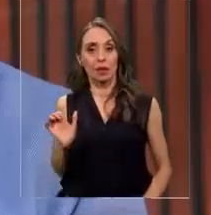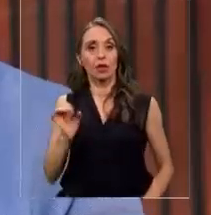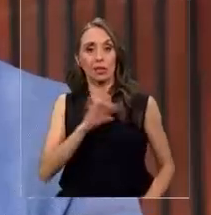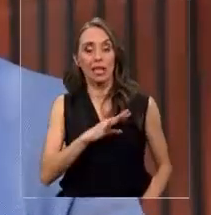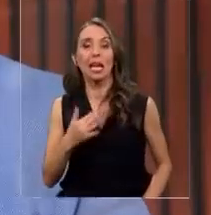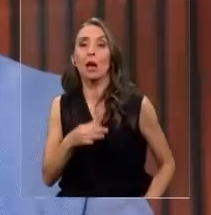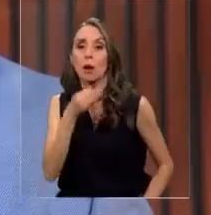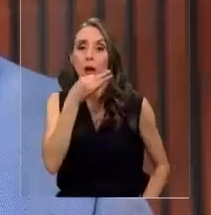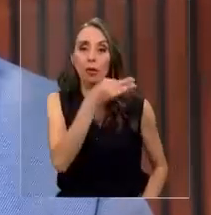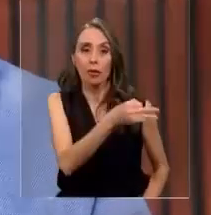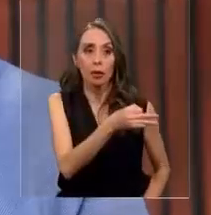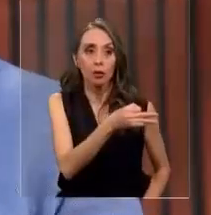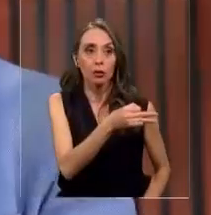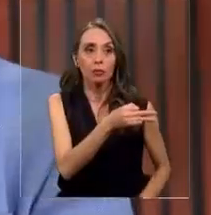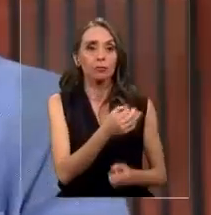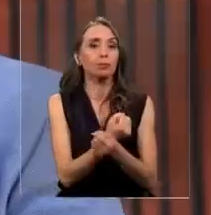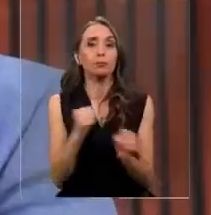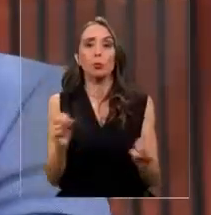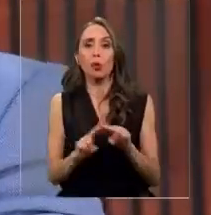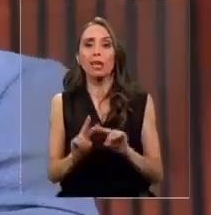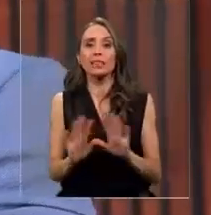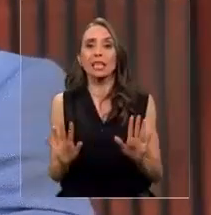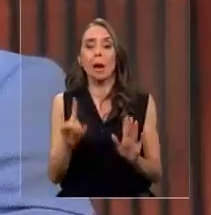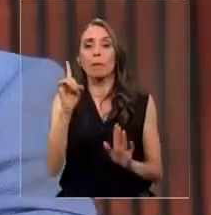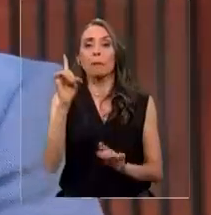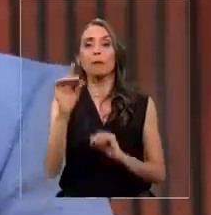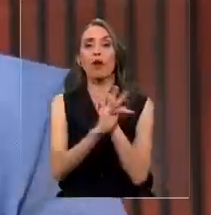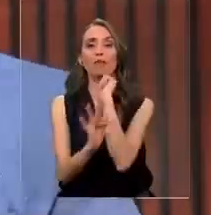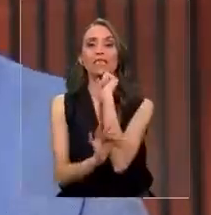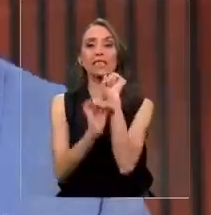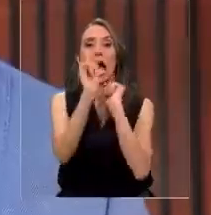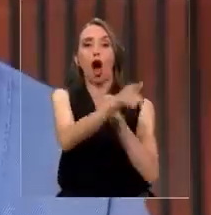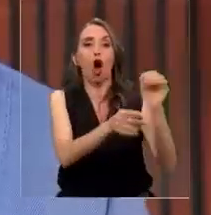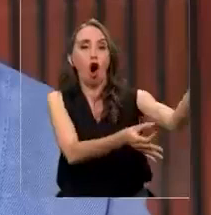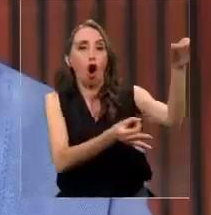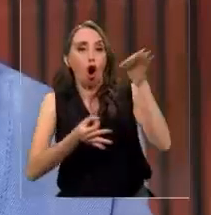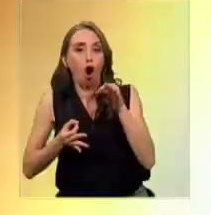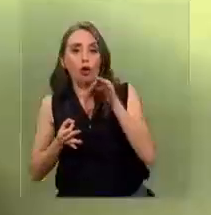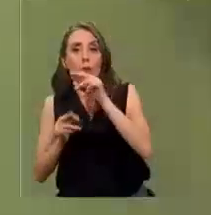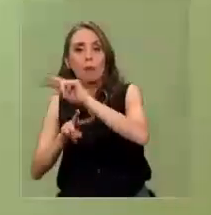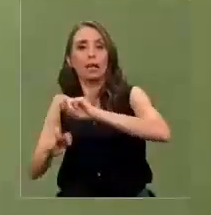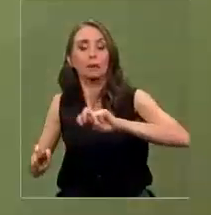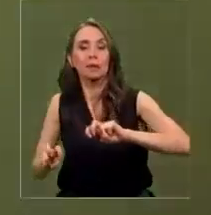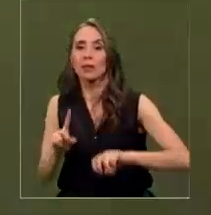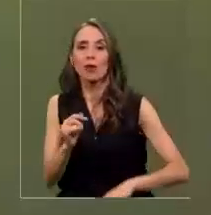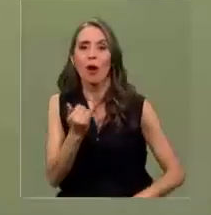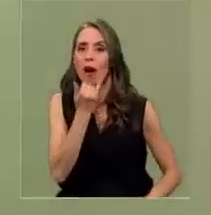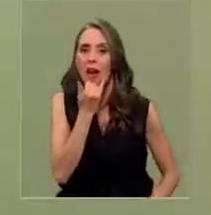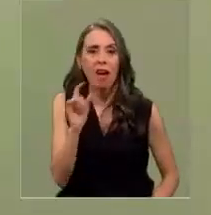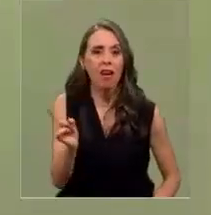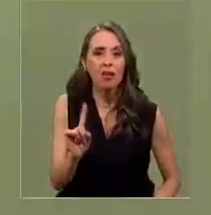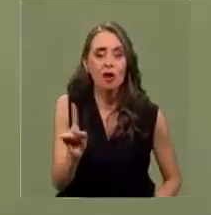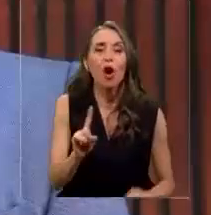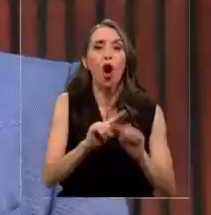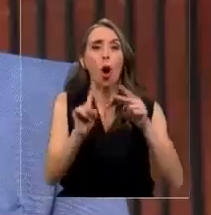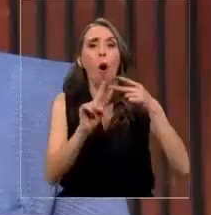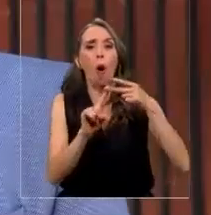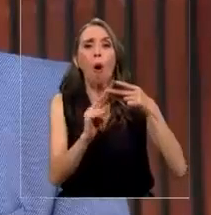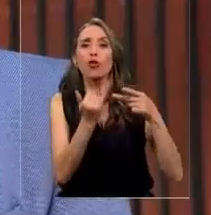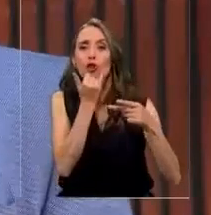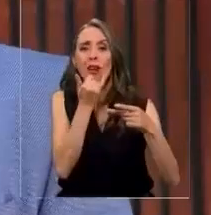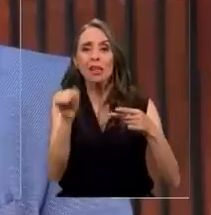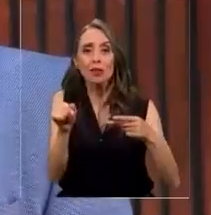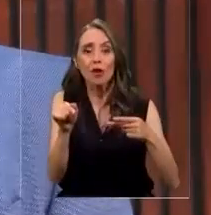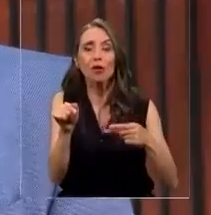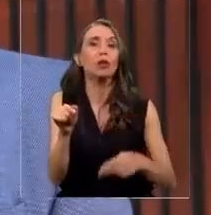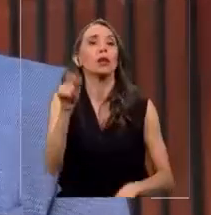le habría señalado que no podían hacer nada sin la orden del fiscal. Y aquello es un error también. Luego, otro de los errores que existe acá